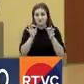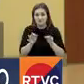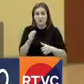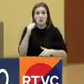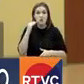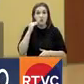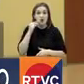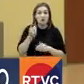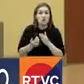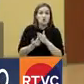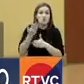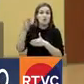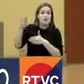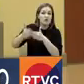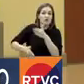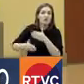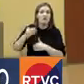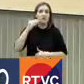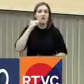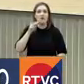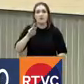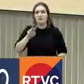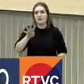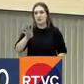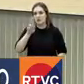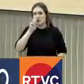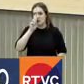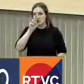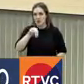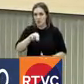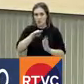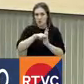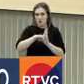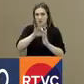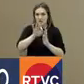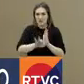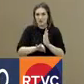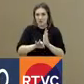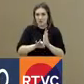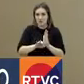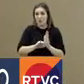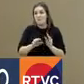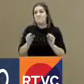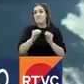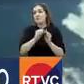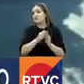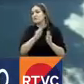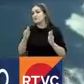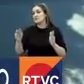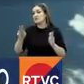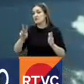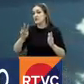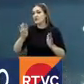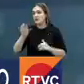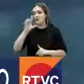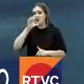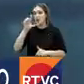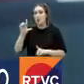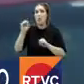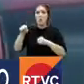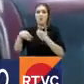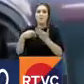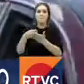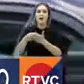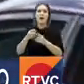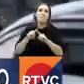junio para pagar con descuento y el plazo para pagar sin sanción será el 29 de julio. Los plazos para impuesto